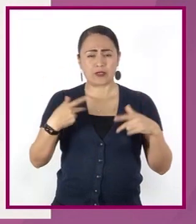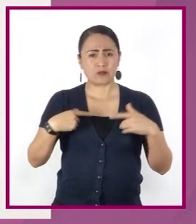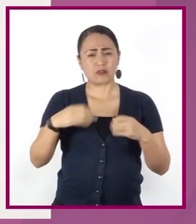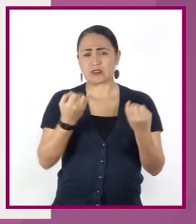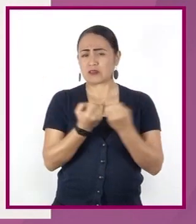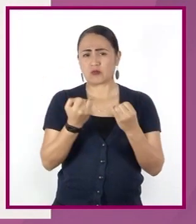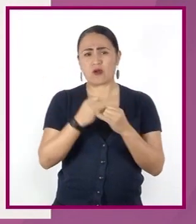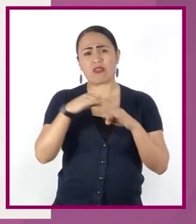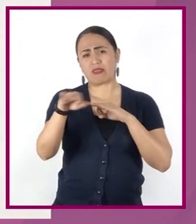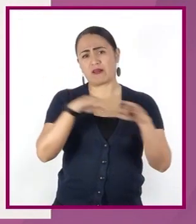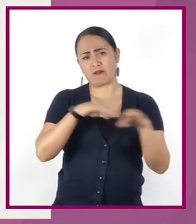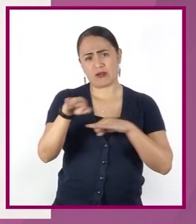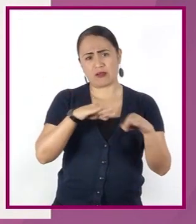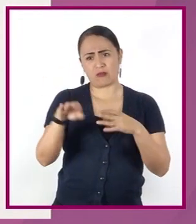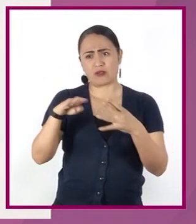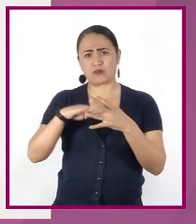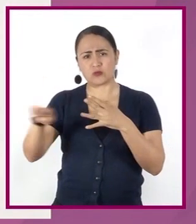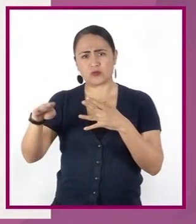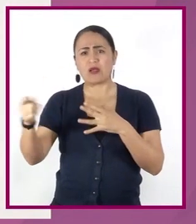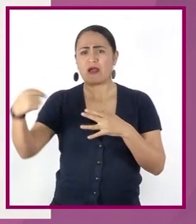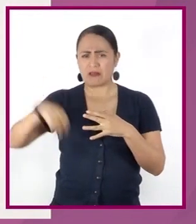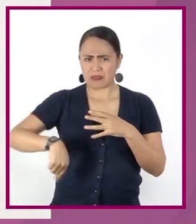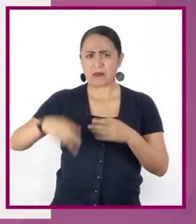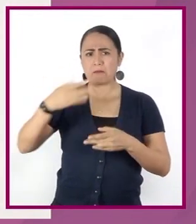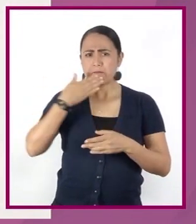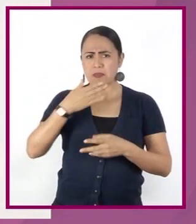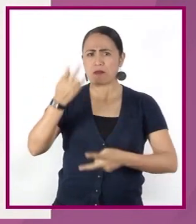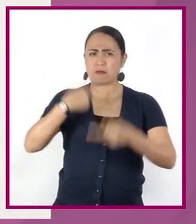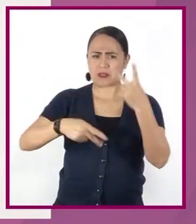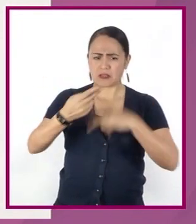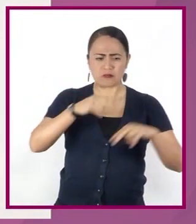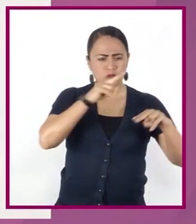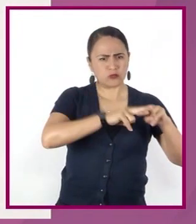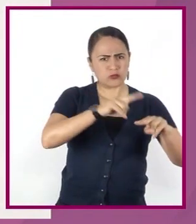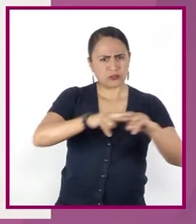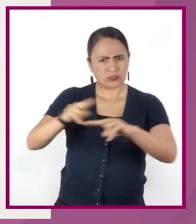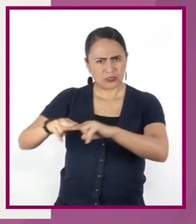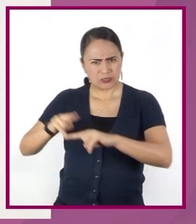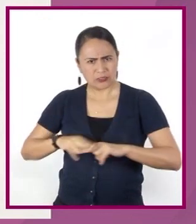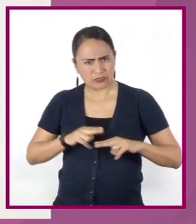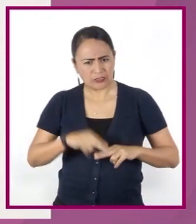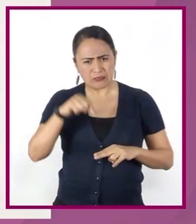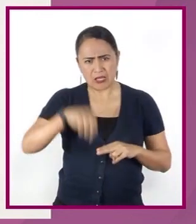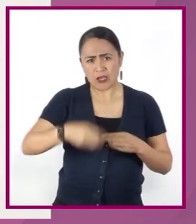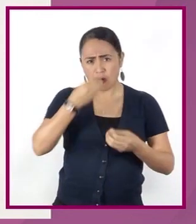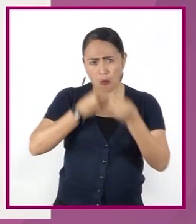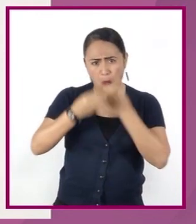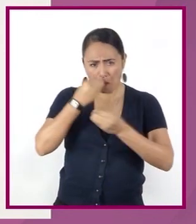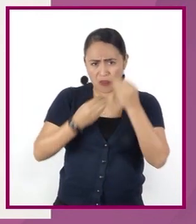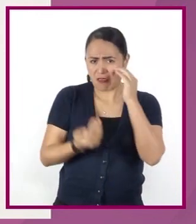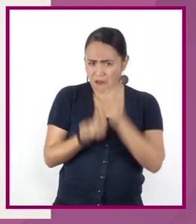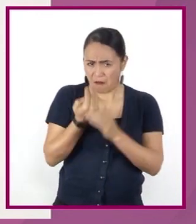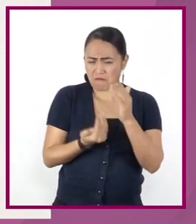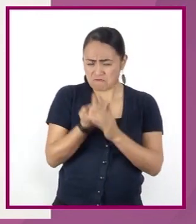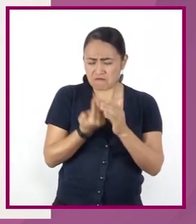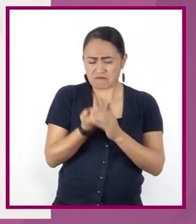errantes, eran bienvenidos a sentarse ante un, en extremo, suculento almuerzo.